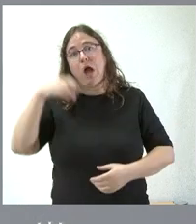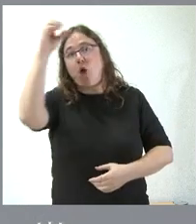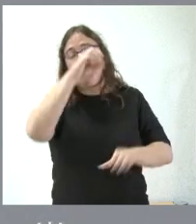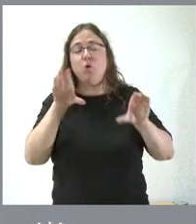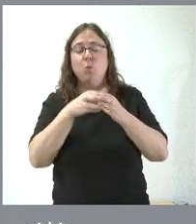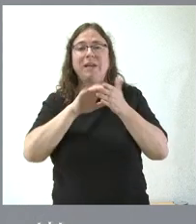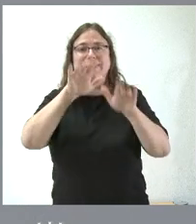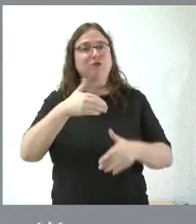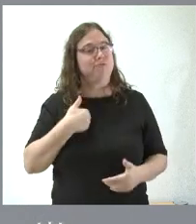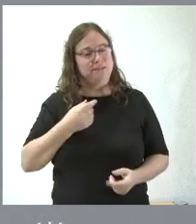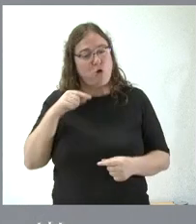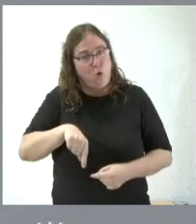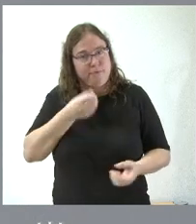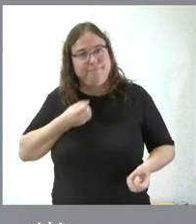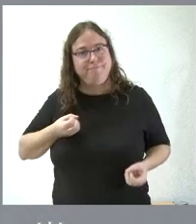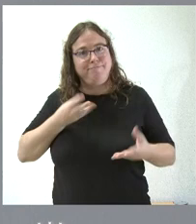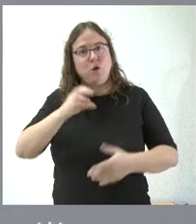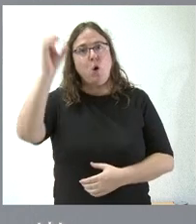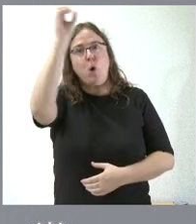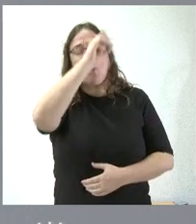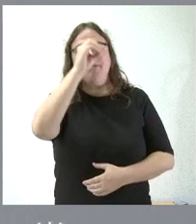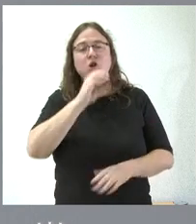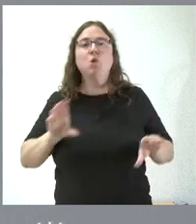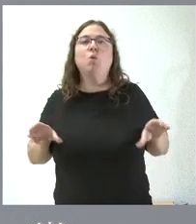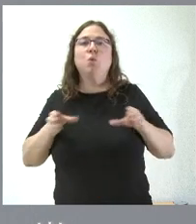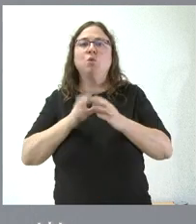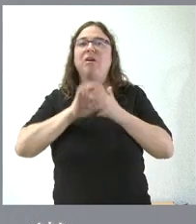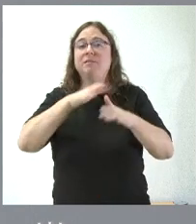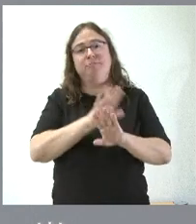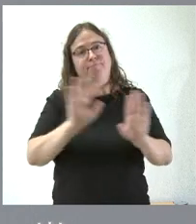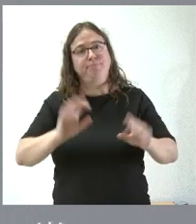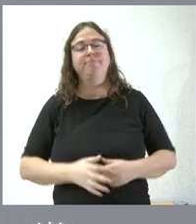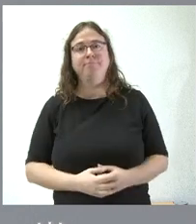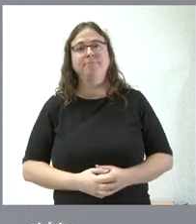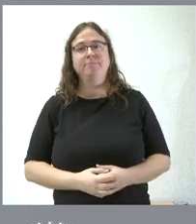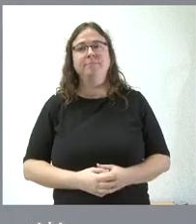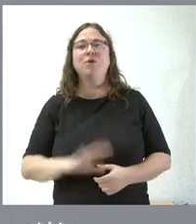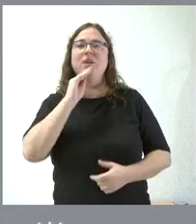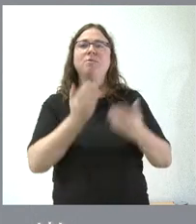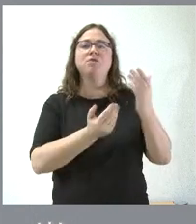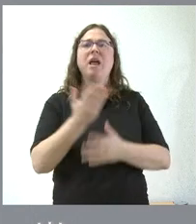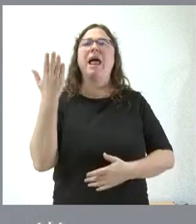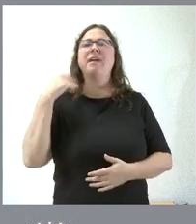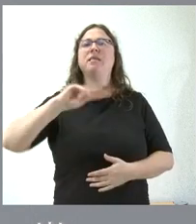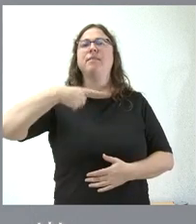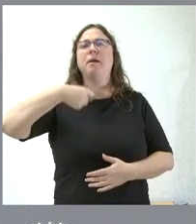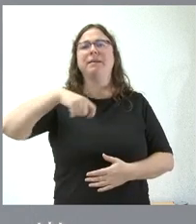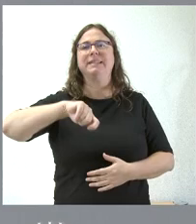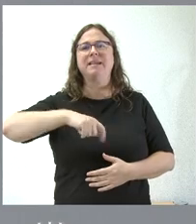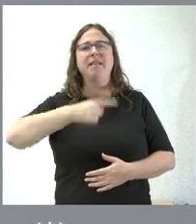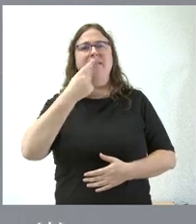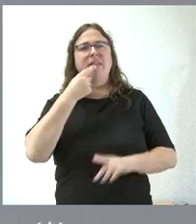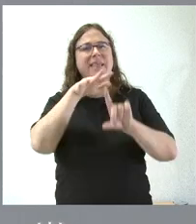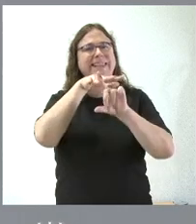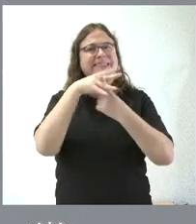junta de Castilla y león es lo que he hecho hoy y a ello me remito sí Hola buenos días Ayer el vicepresidente definió la